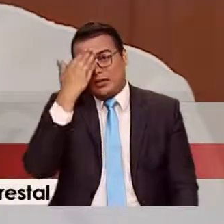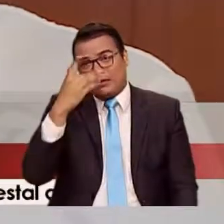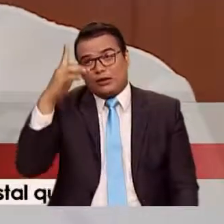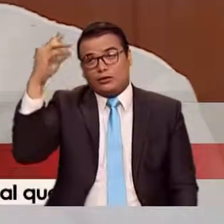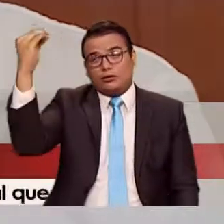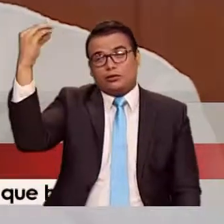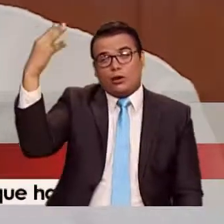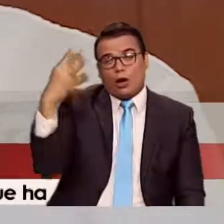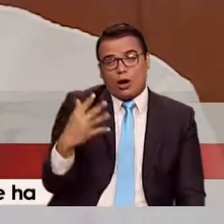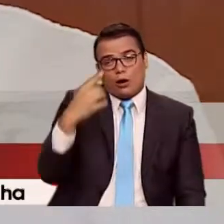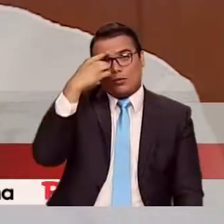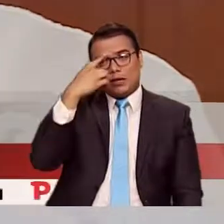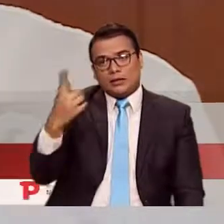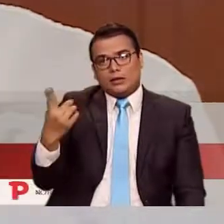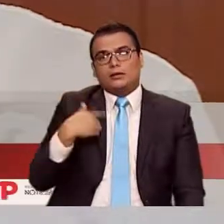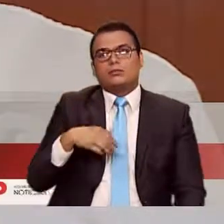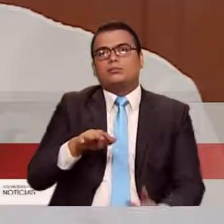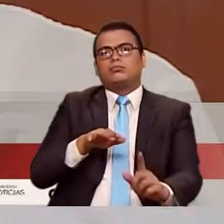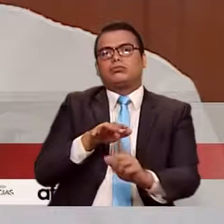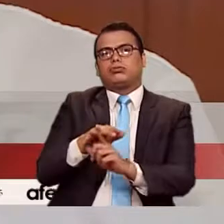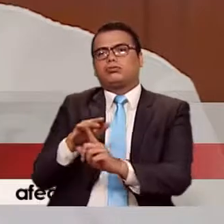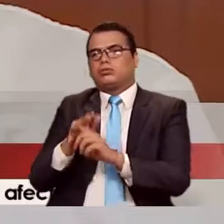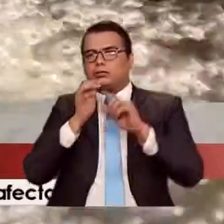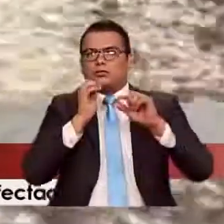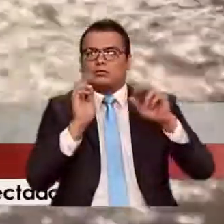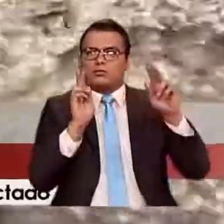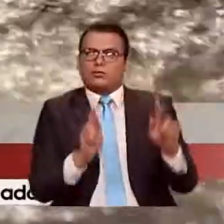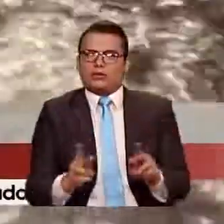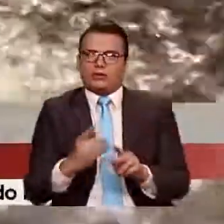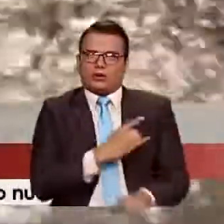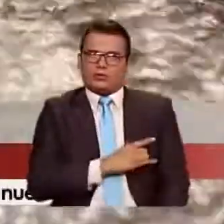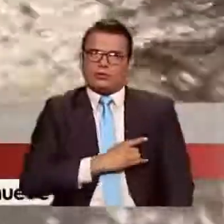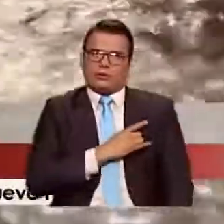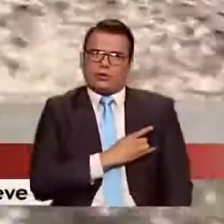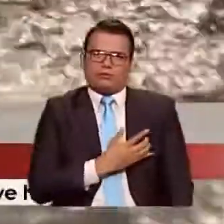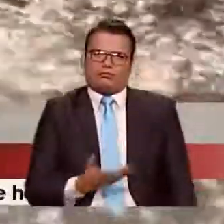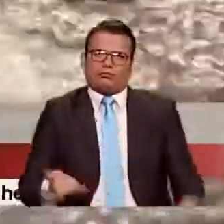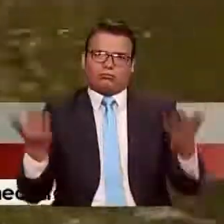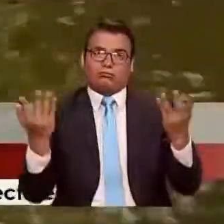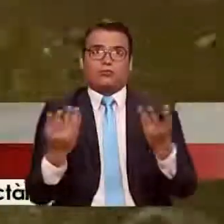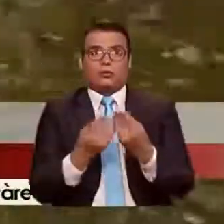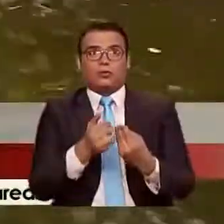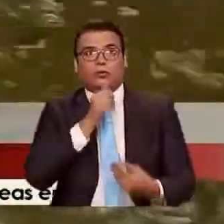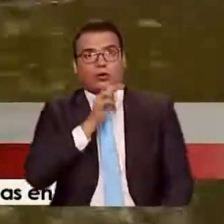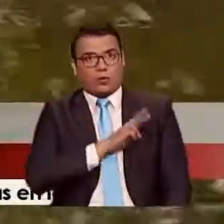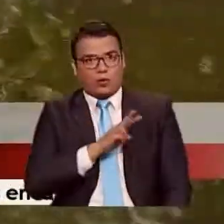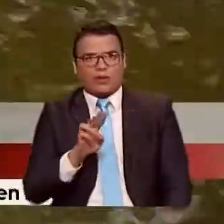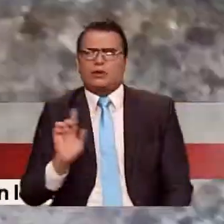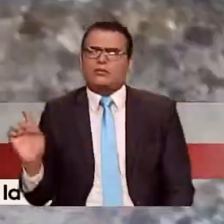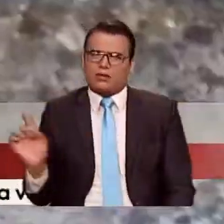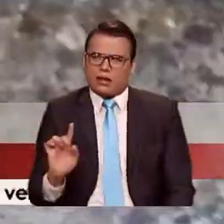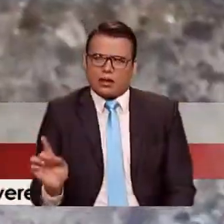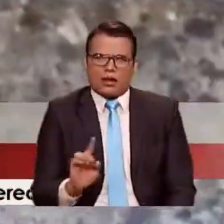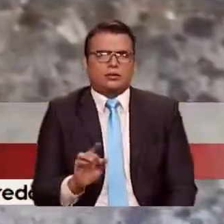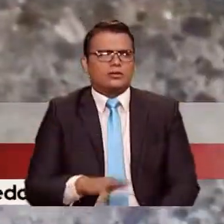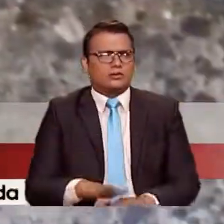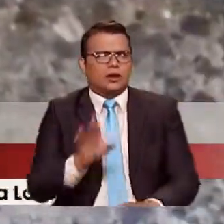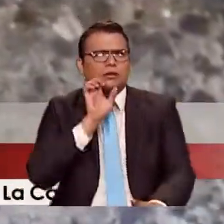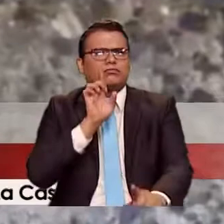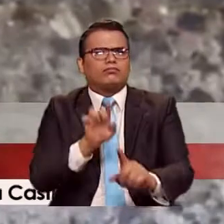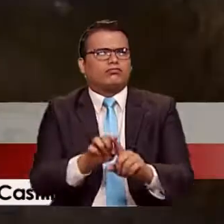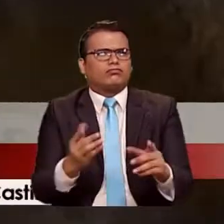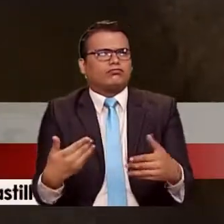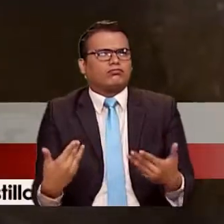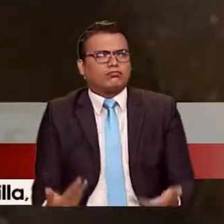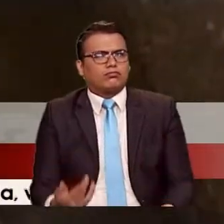notoria a nuestros usuarios en el departamento acuavalle ha trabajado durante varios años por el fomento de manejar adecuadamente